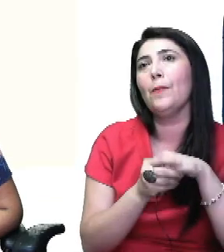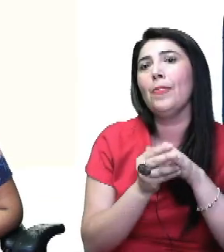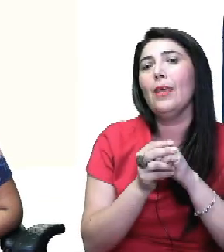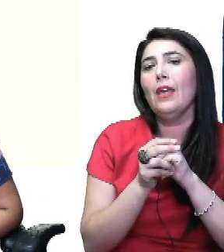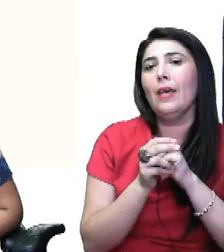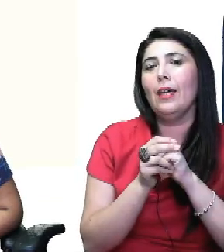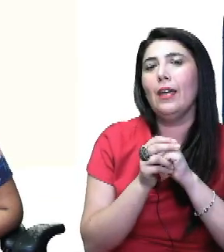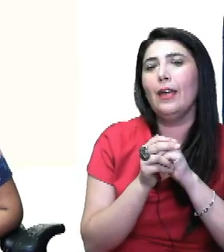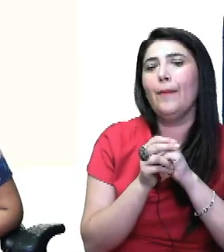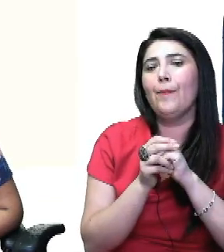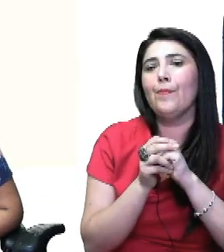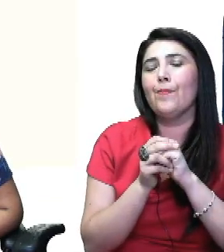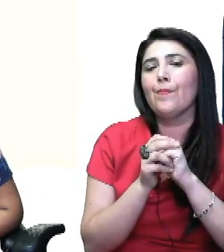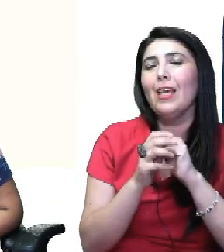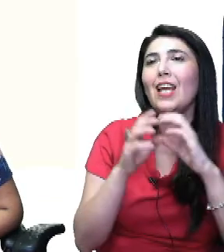¿cierto?